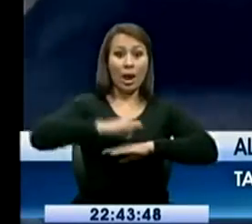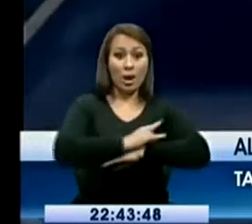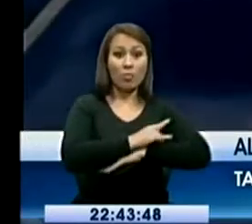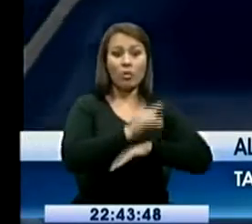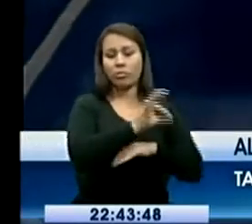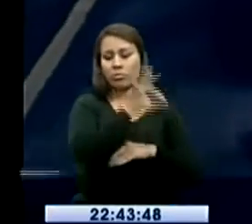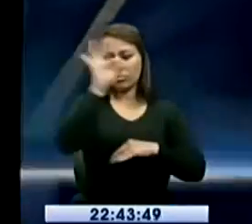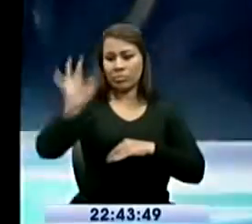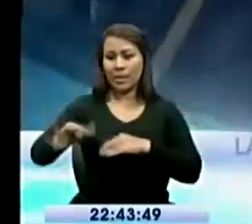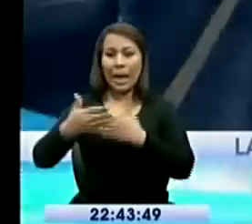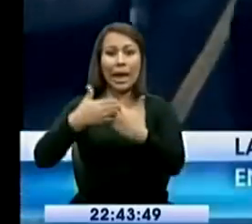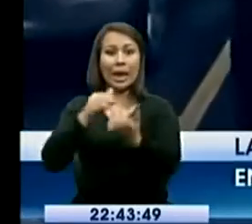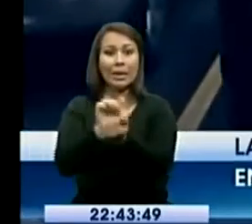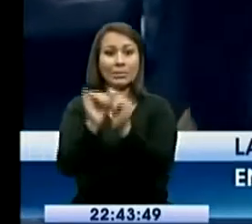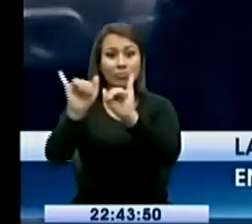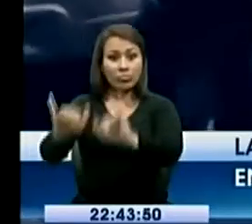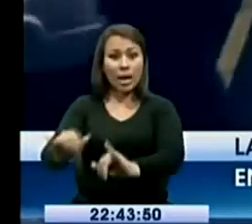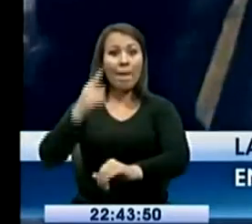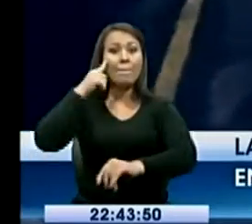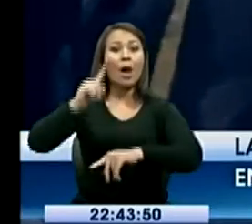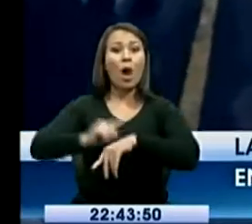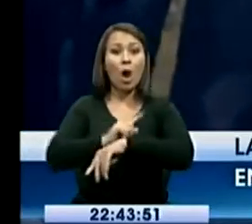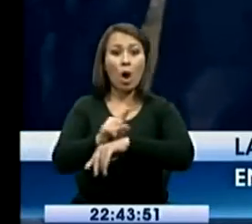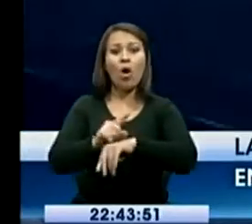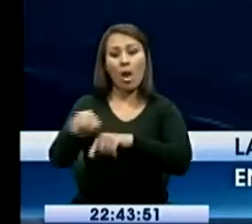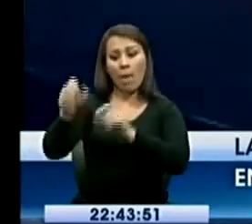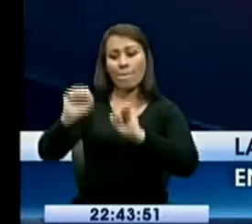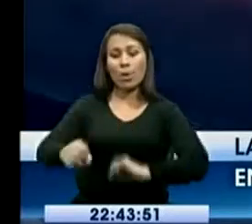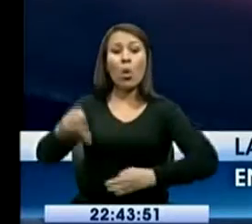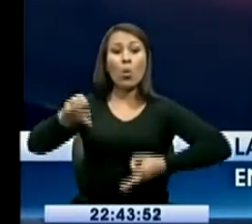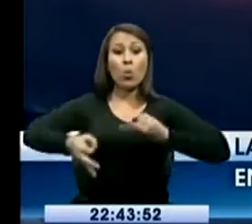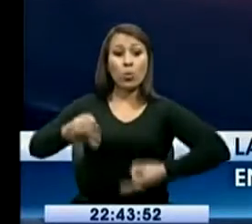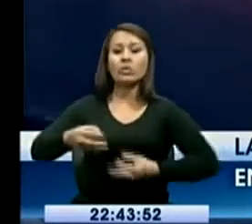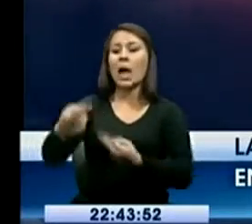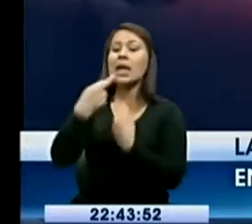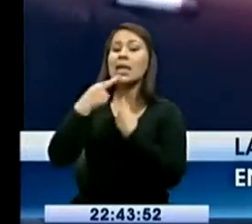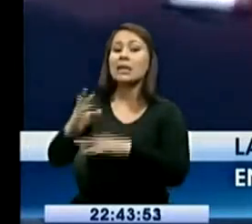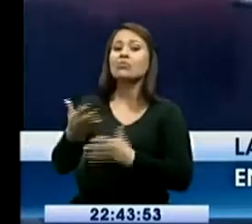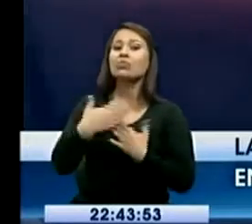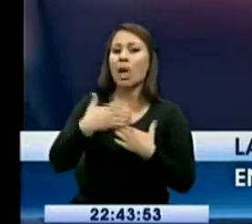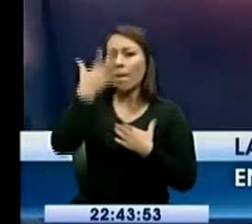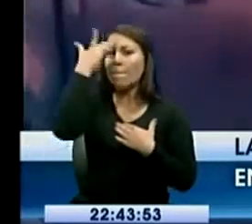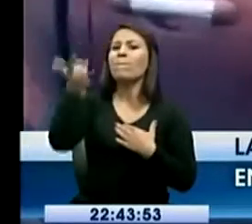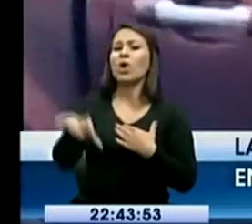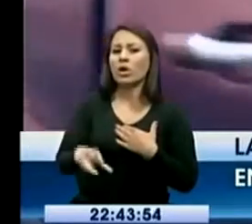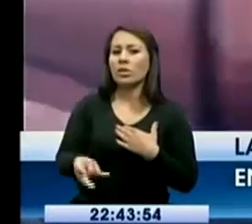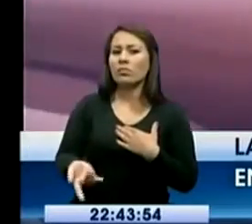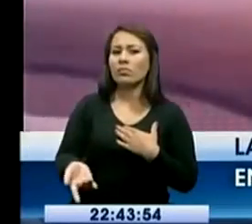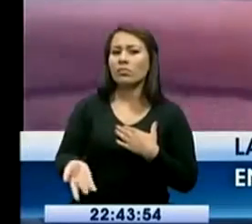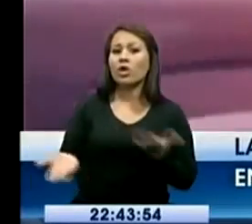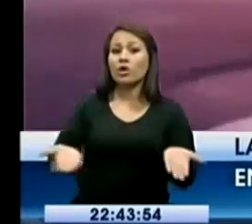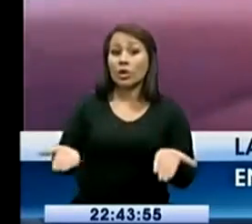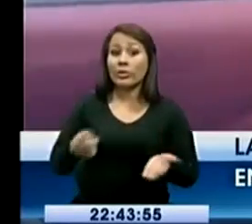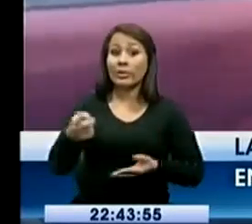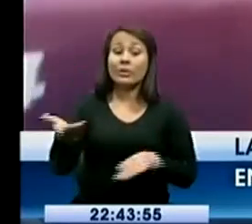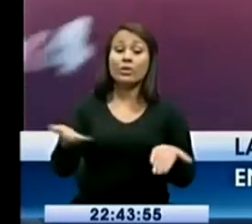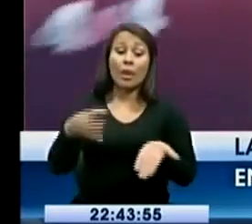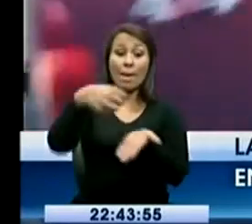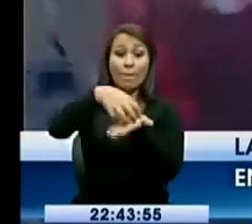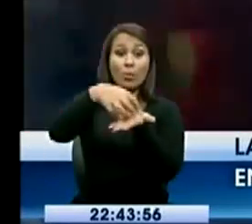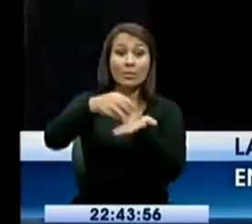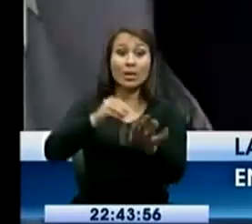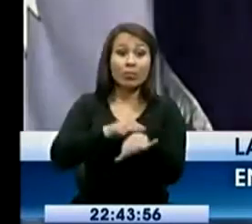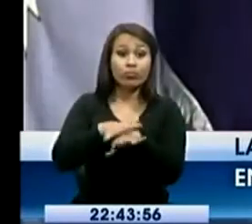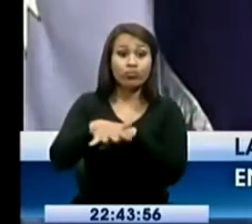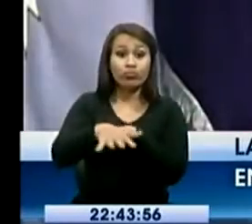centro carcelario para que en las próximas horas responda en la unidad judicial del Aguagrio por los supuestos delitos que cometió en la provincia de